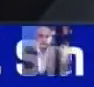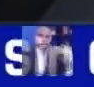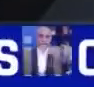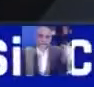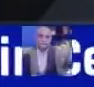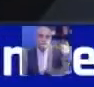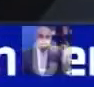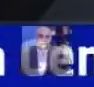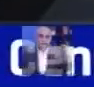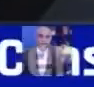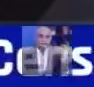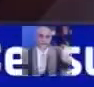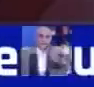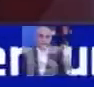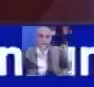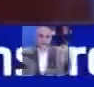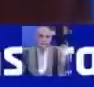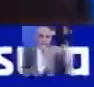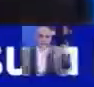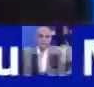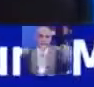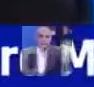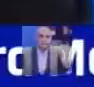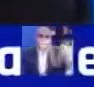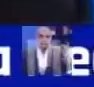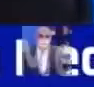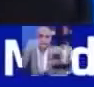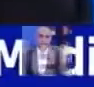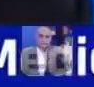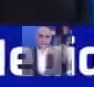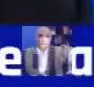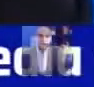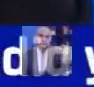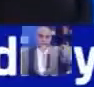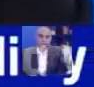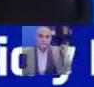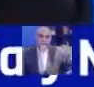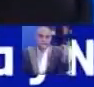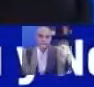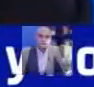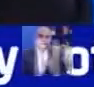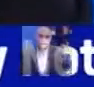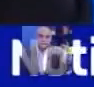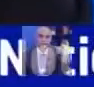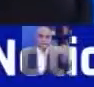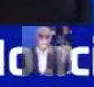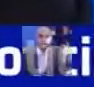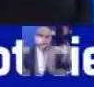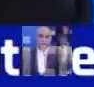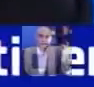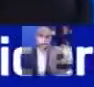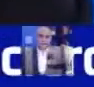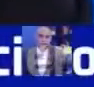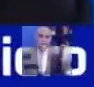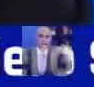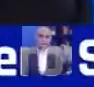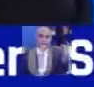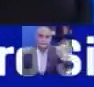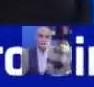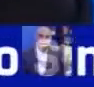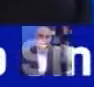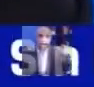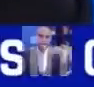Fundación Museo Reina Sofía actualmente. Diana López Mendoza, hija de Leopoldo Ernesto